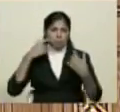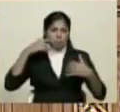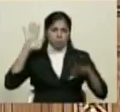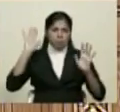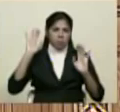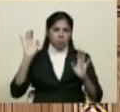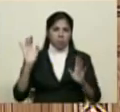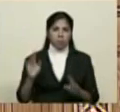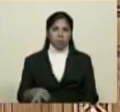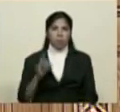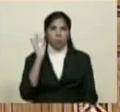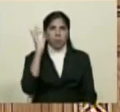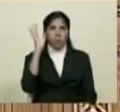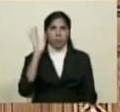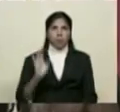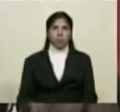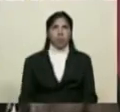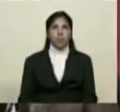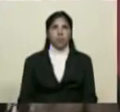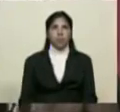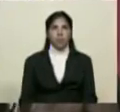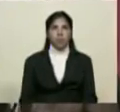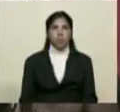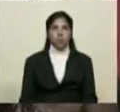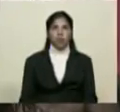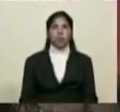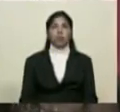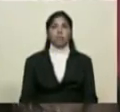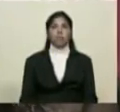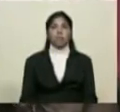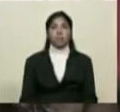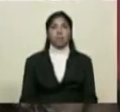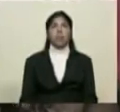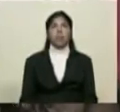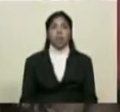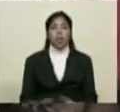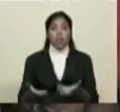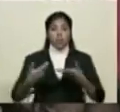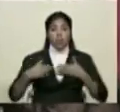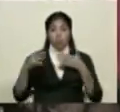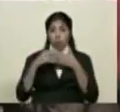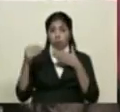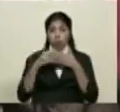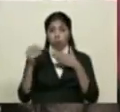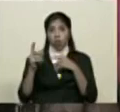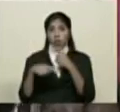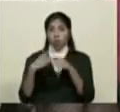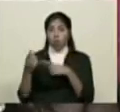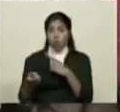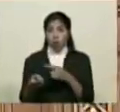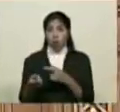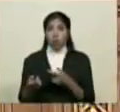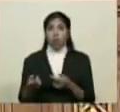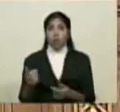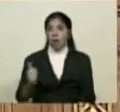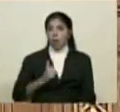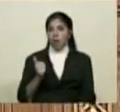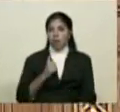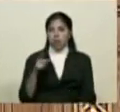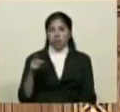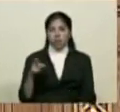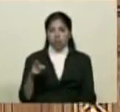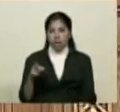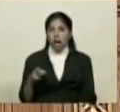divisa y estableció un precio de importación jugando verdad con el hambre de nuestros pueblos con la necesidad de la gente el